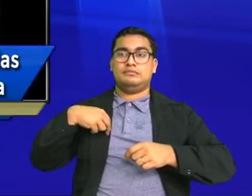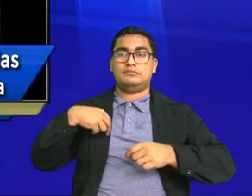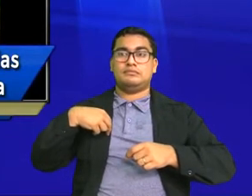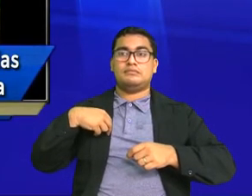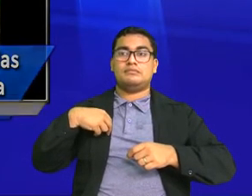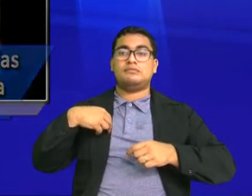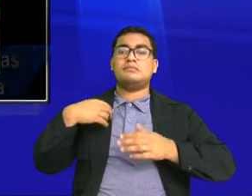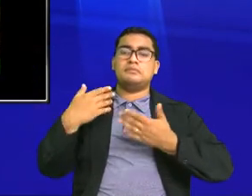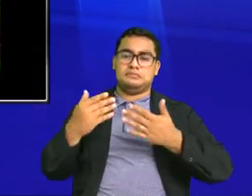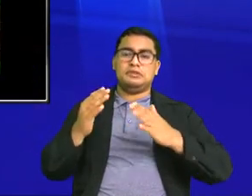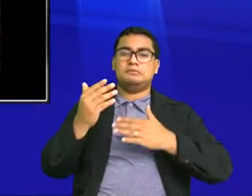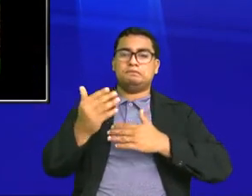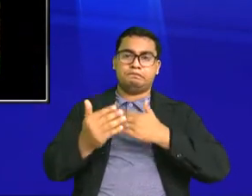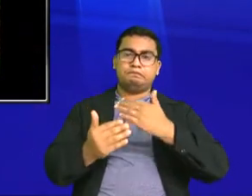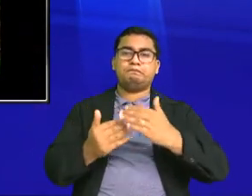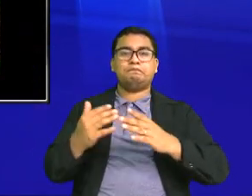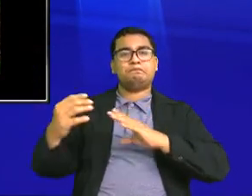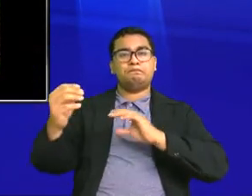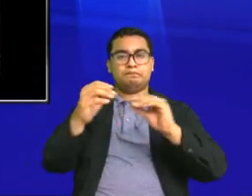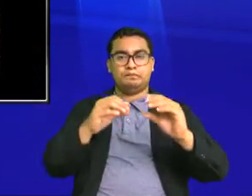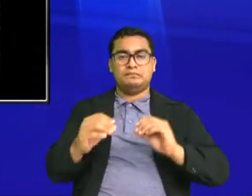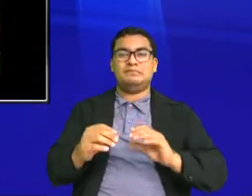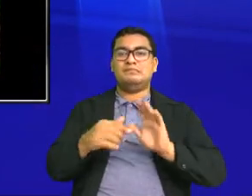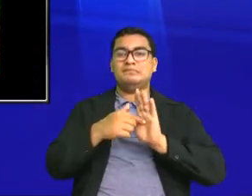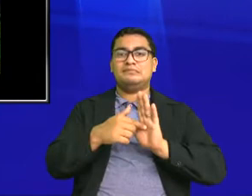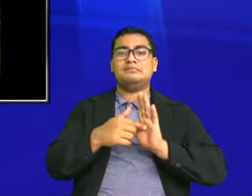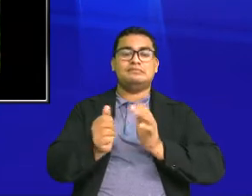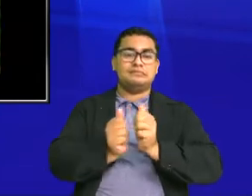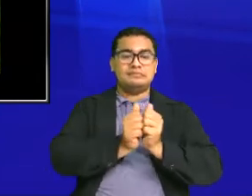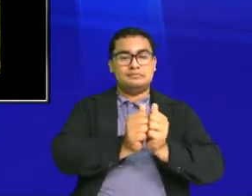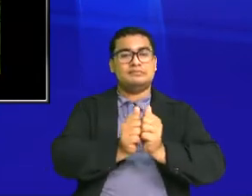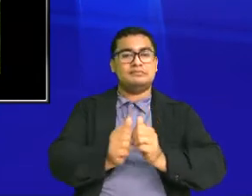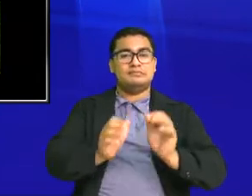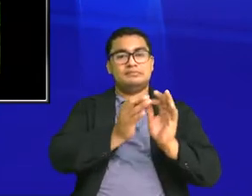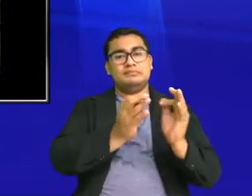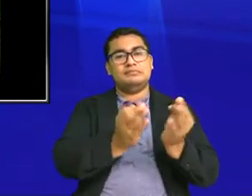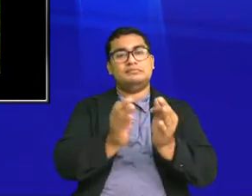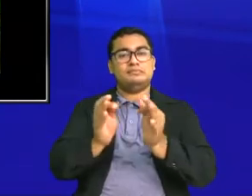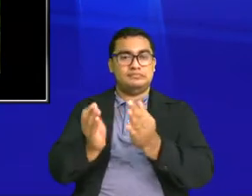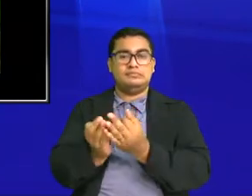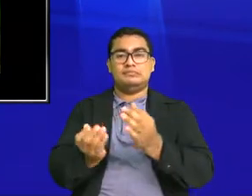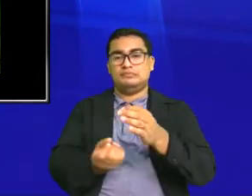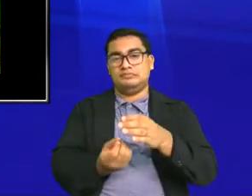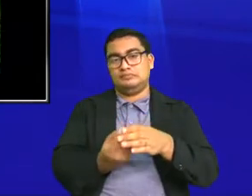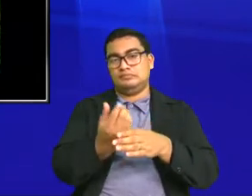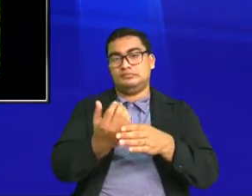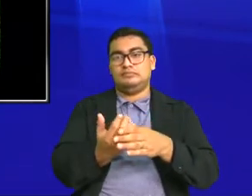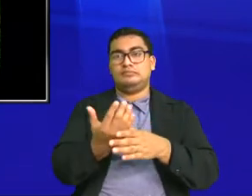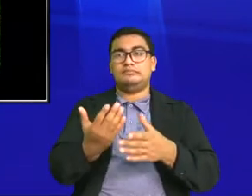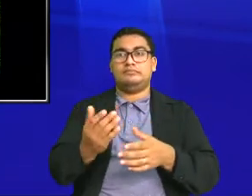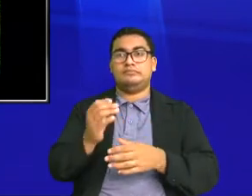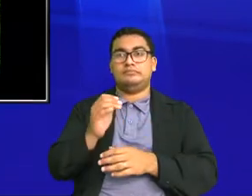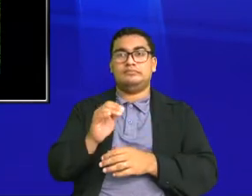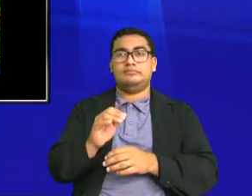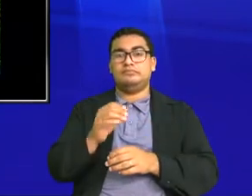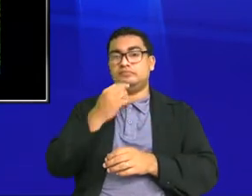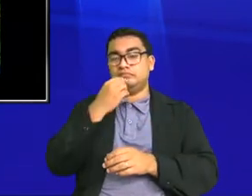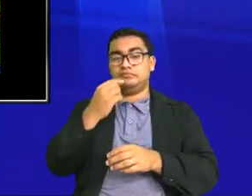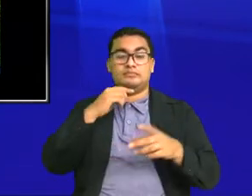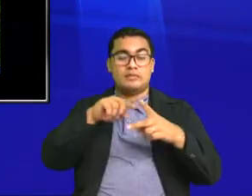comencé conversando estamos acompañando a las familias productoras desde el inicio verdad del ciclo